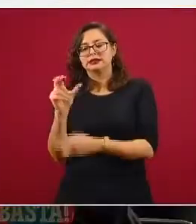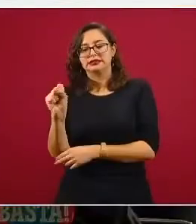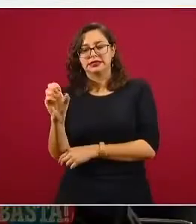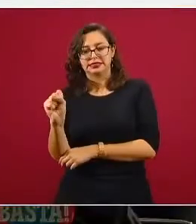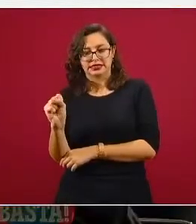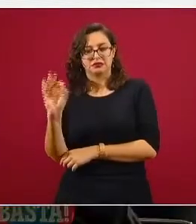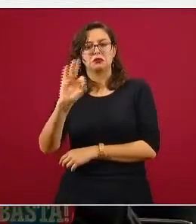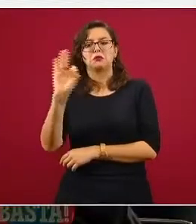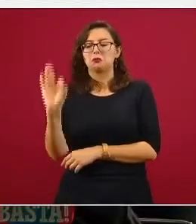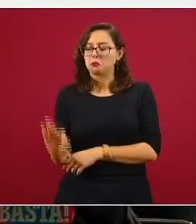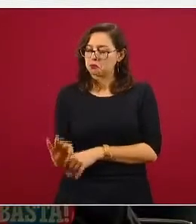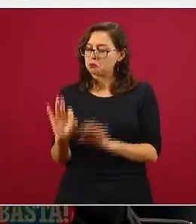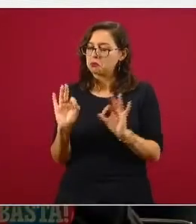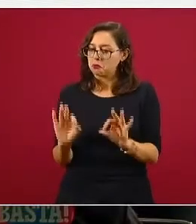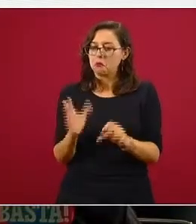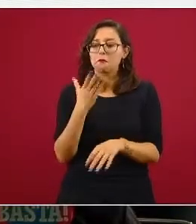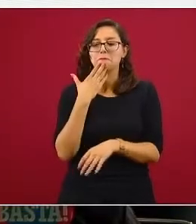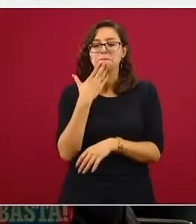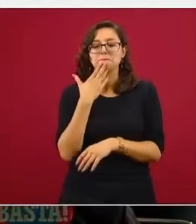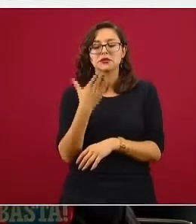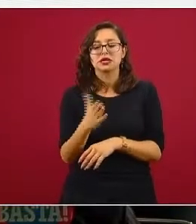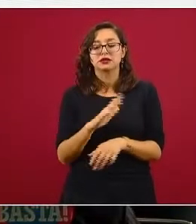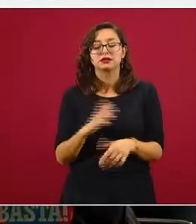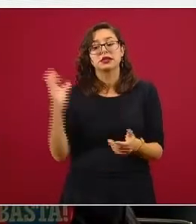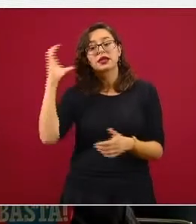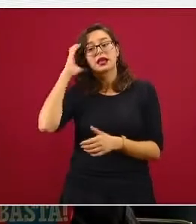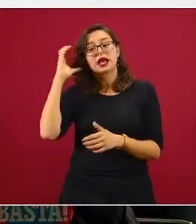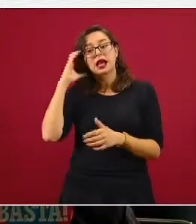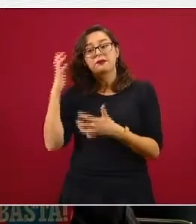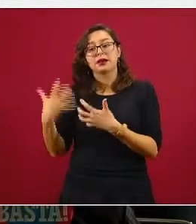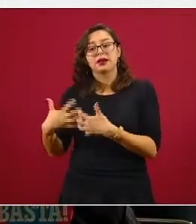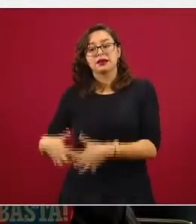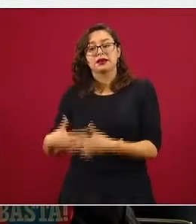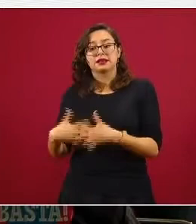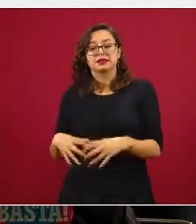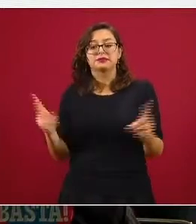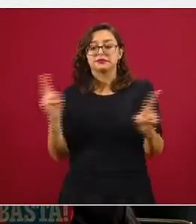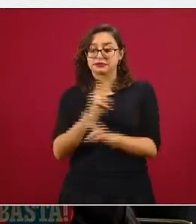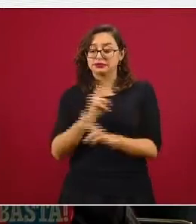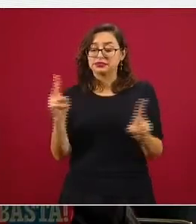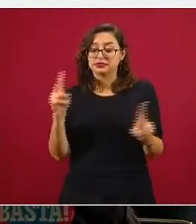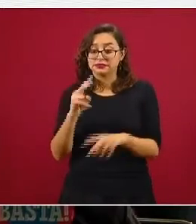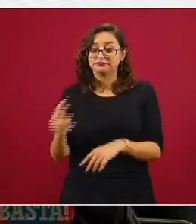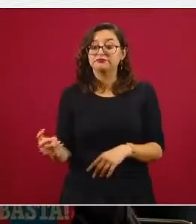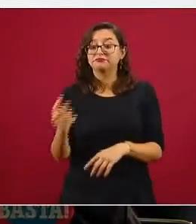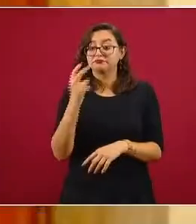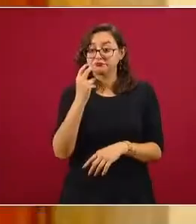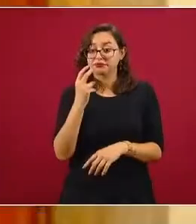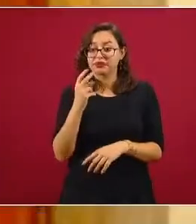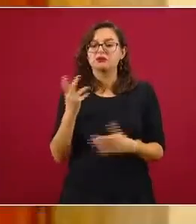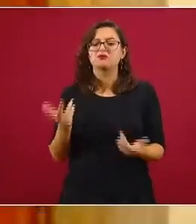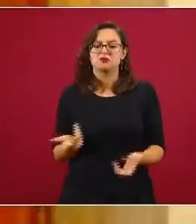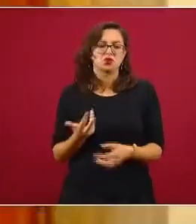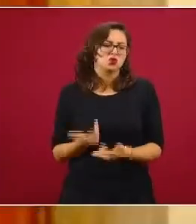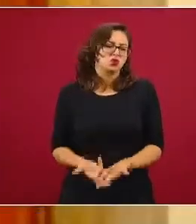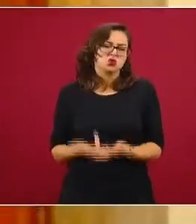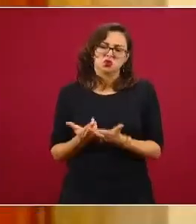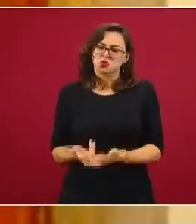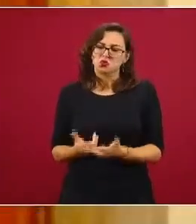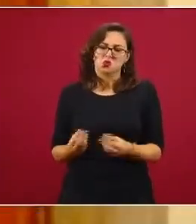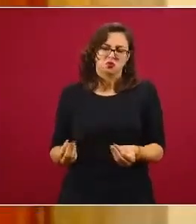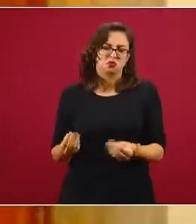es bueno y las camas con ventilador definitivamente ahí sé si se tiene todavía mayor capacidad